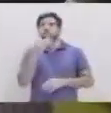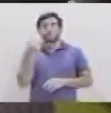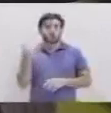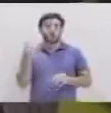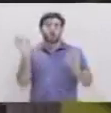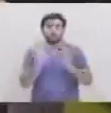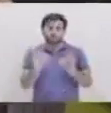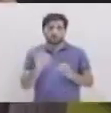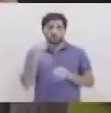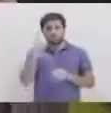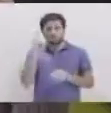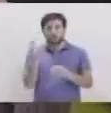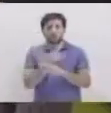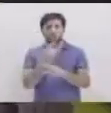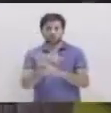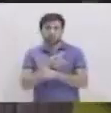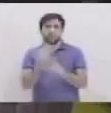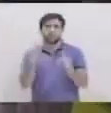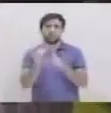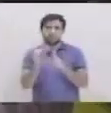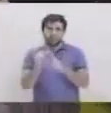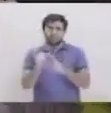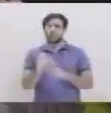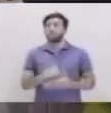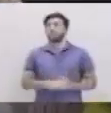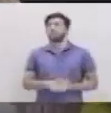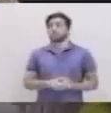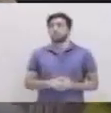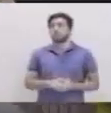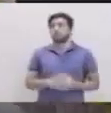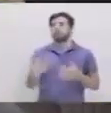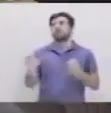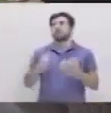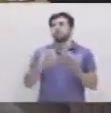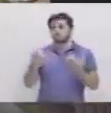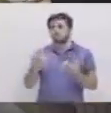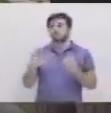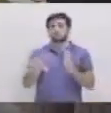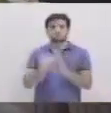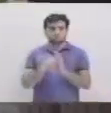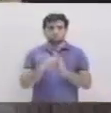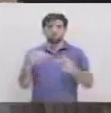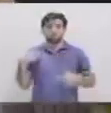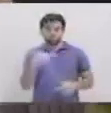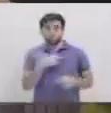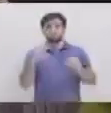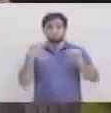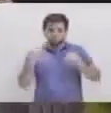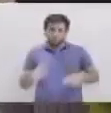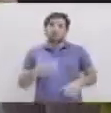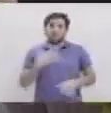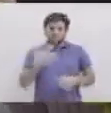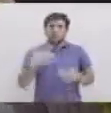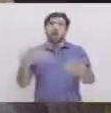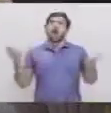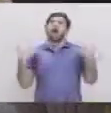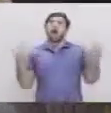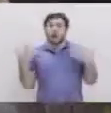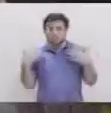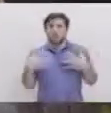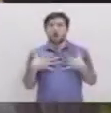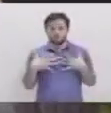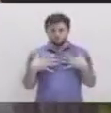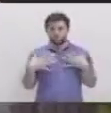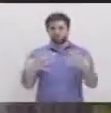calor. Sí. Entonces, este calor se puede transferir, como estaba mencionando, sí podemos llegar a nosotros a sentir